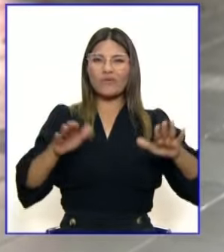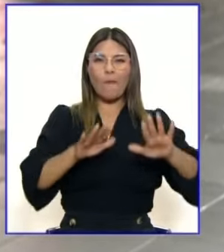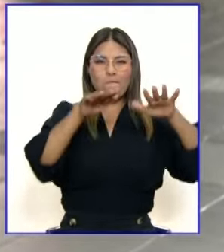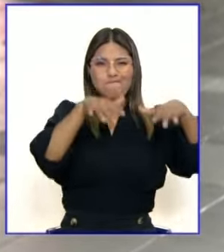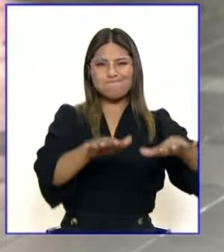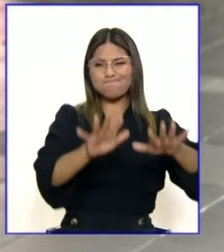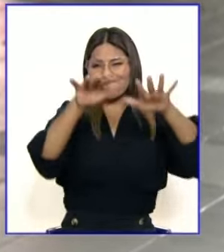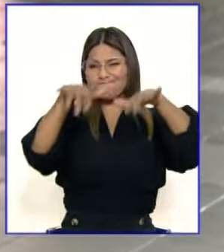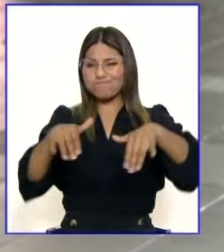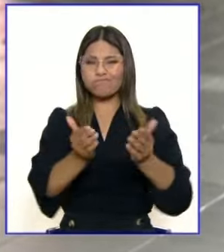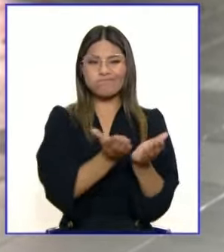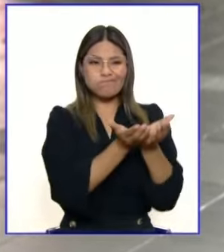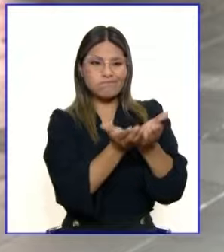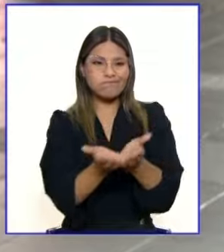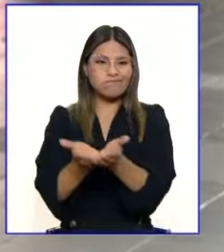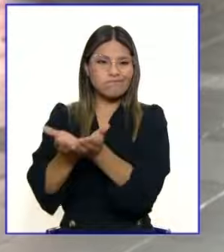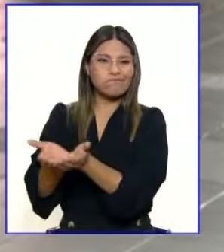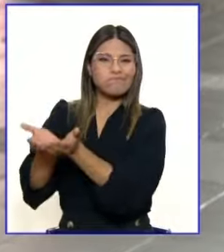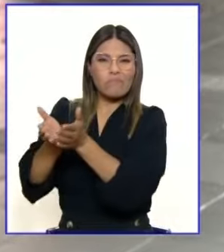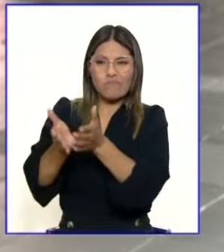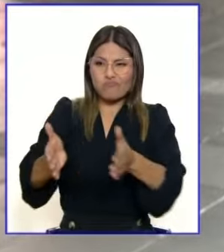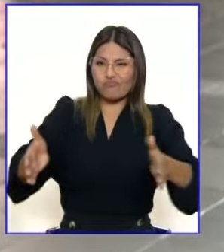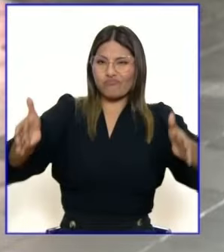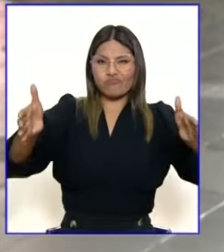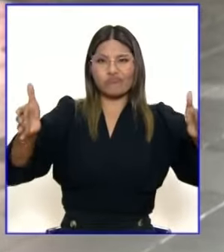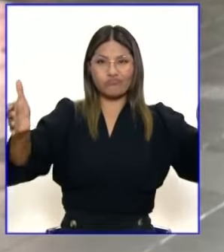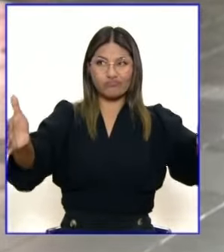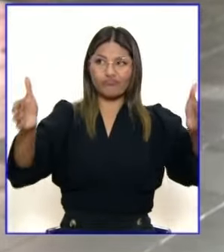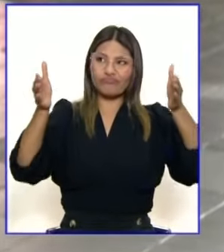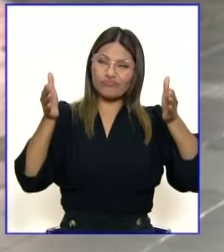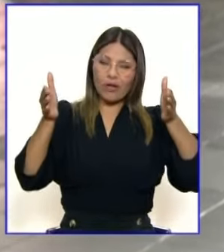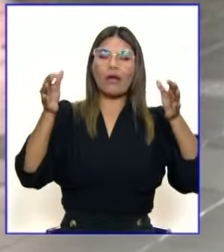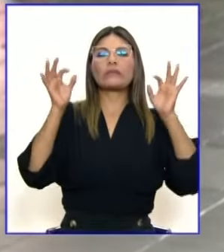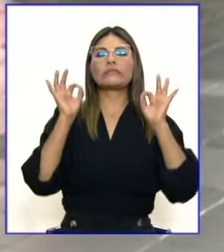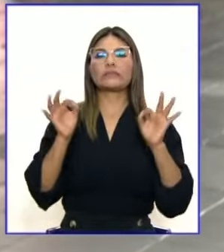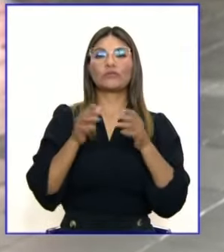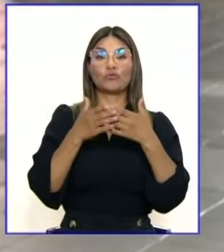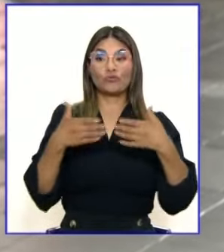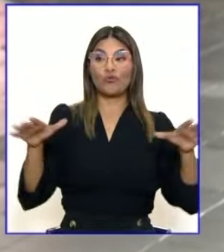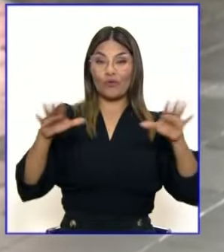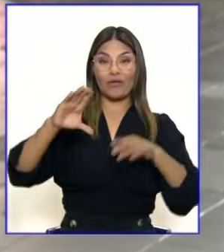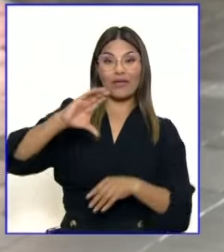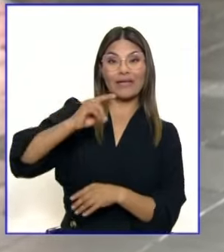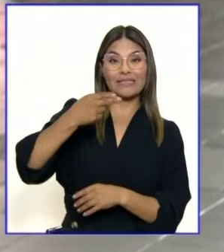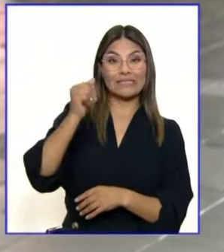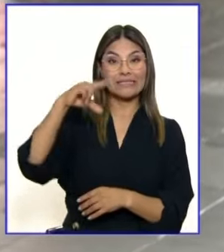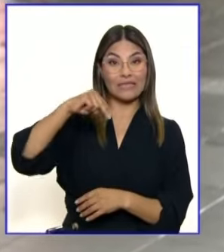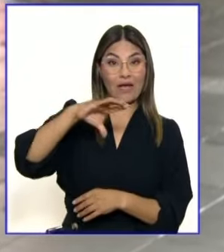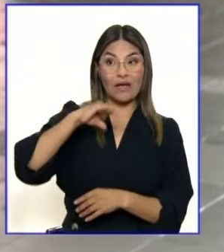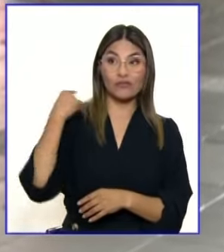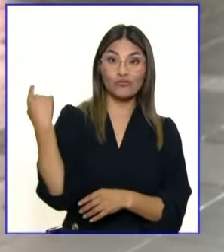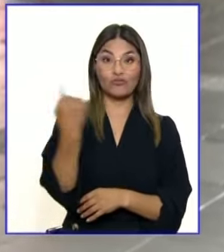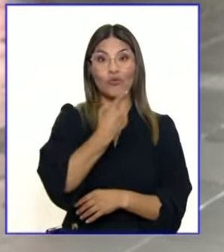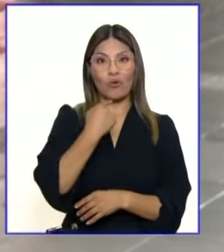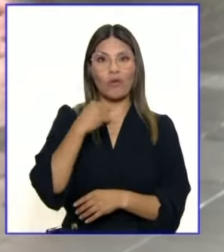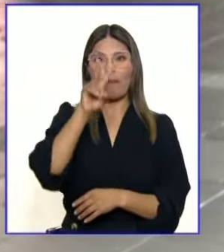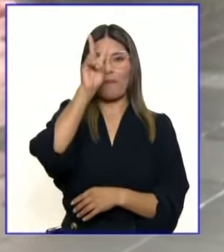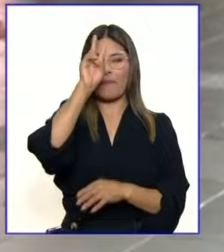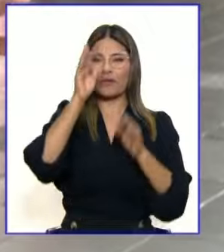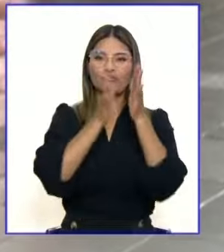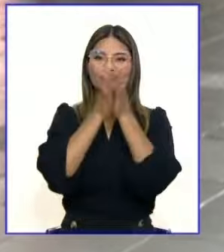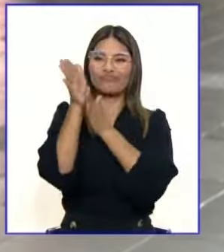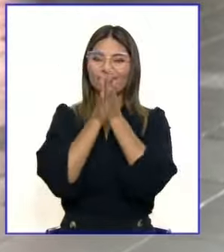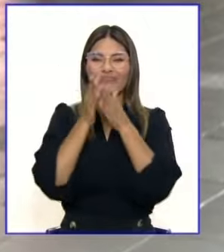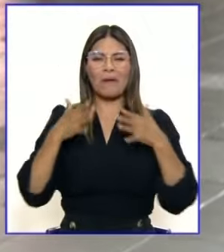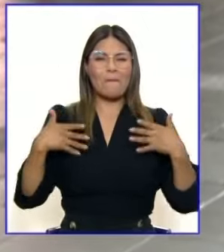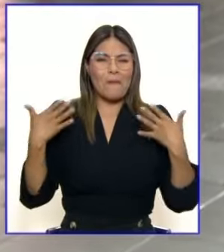esta mega obra tan esperada, no solo para Chancay, sino para todo el país e incluso podríamos hablar de